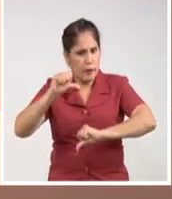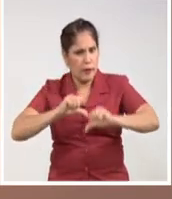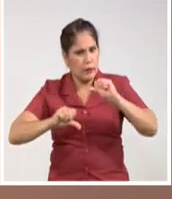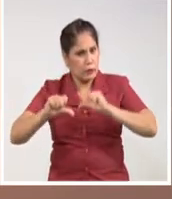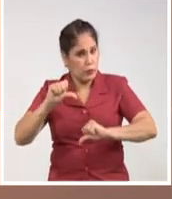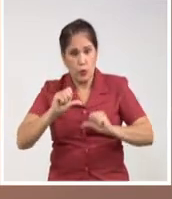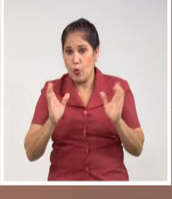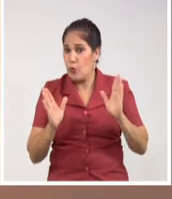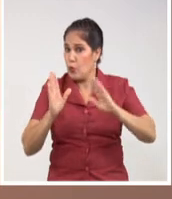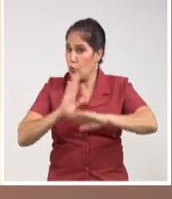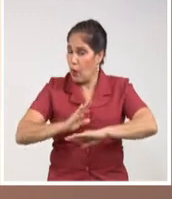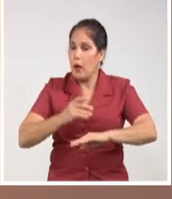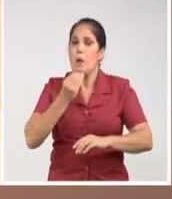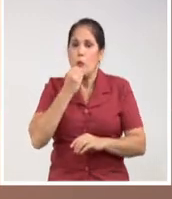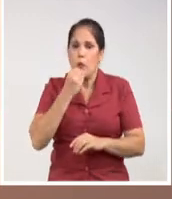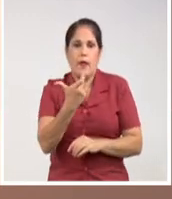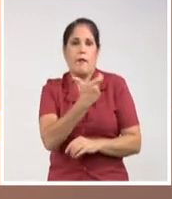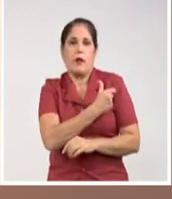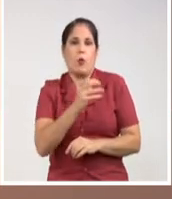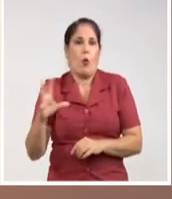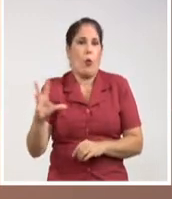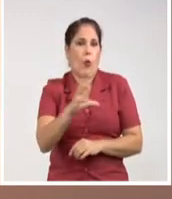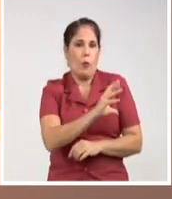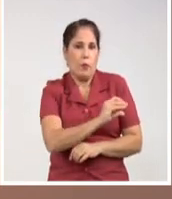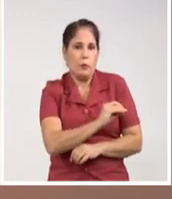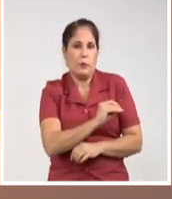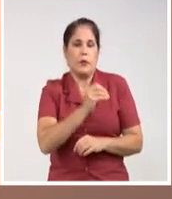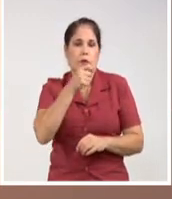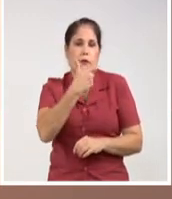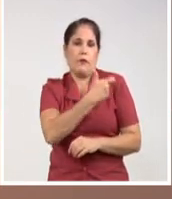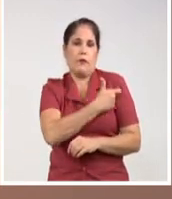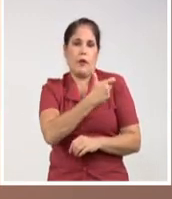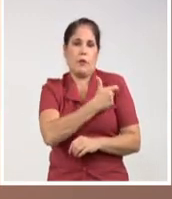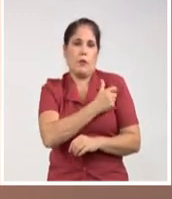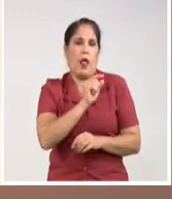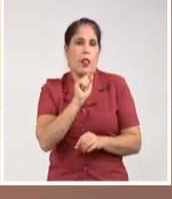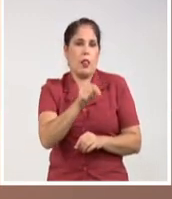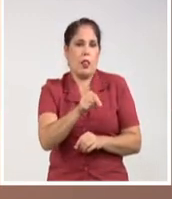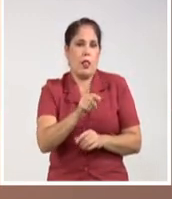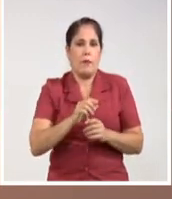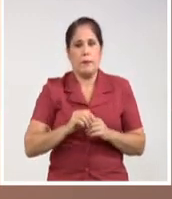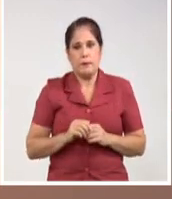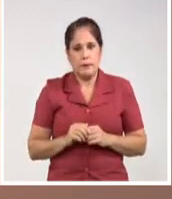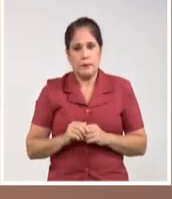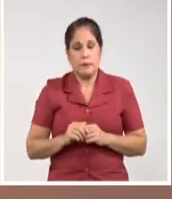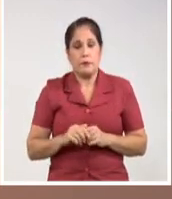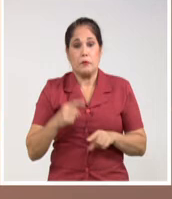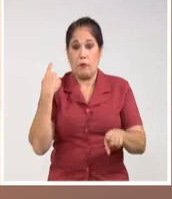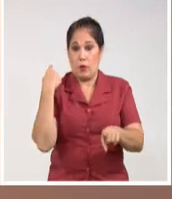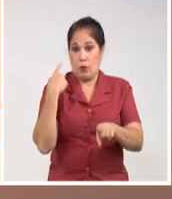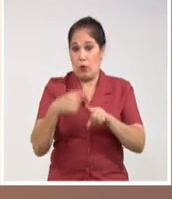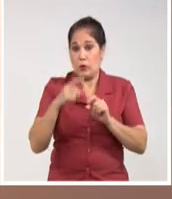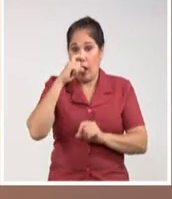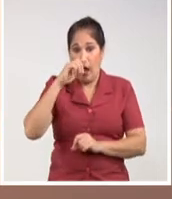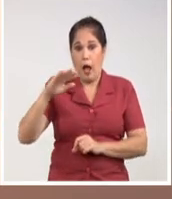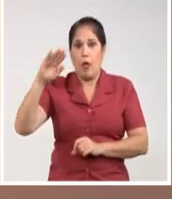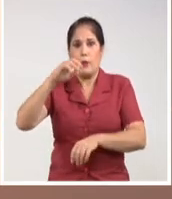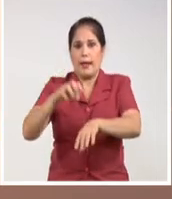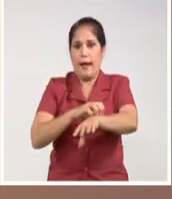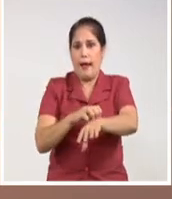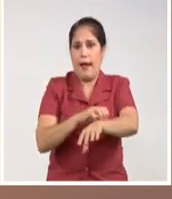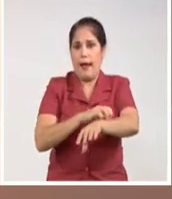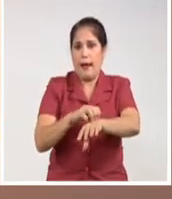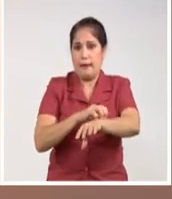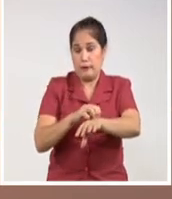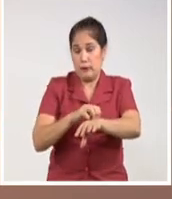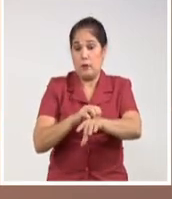precisión, se vacuna con el esquema completo de la vacuna disponible. Y a su vez, los adultos alérgicos al